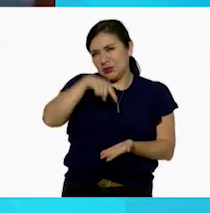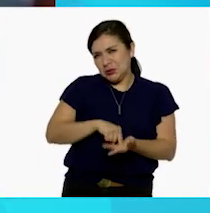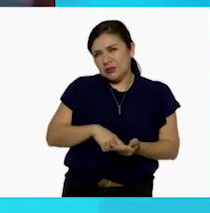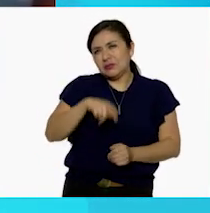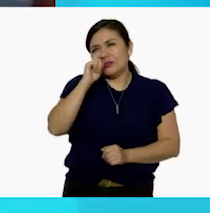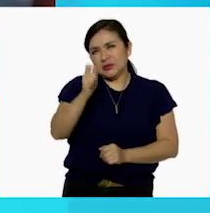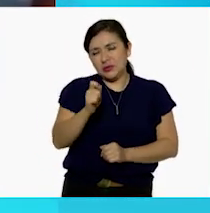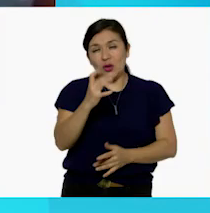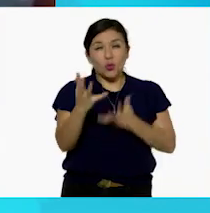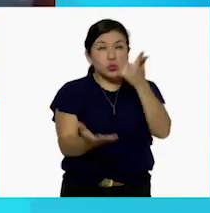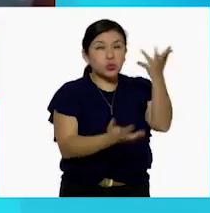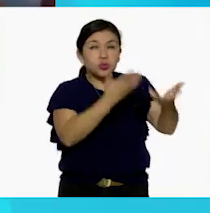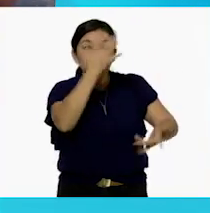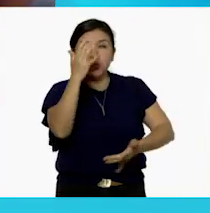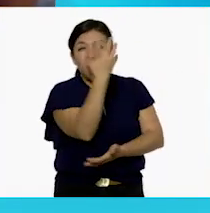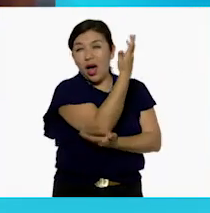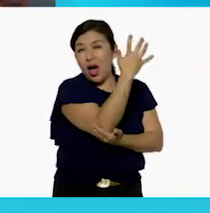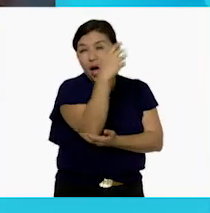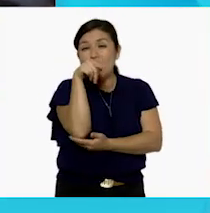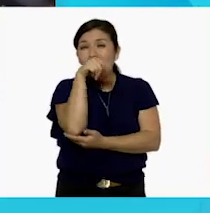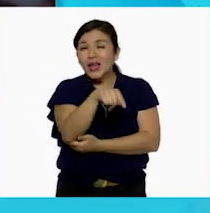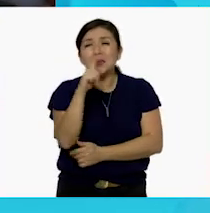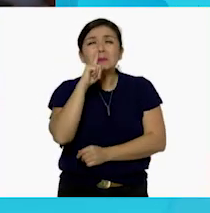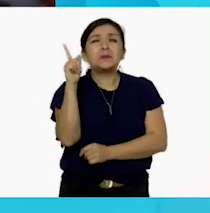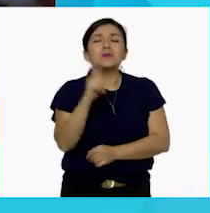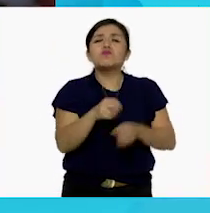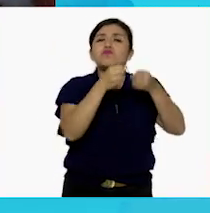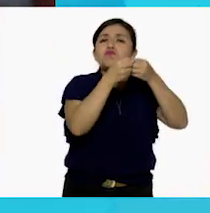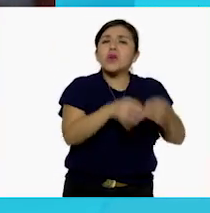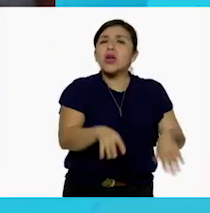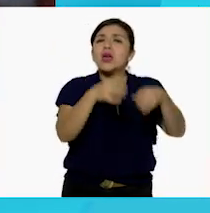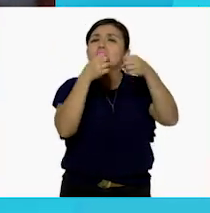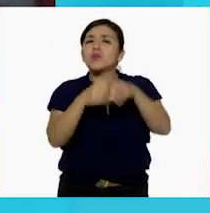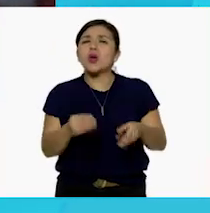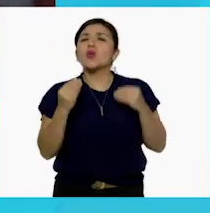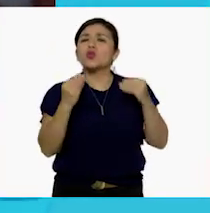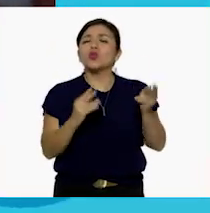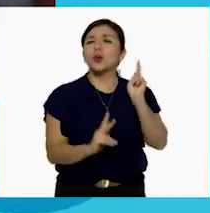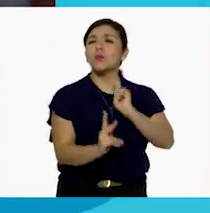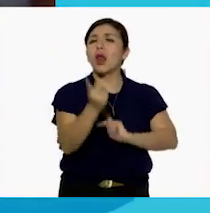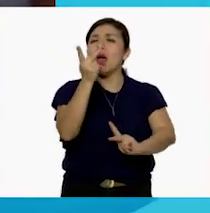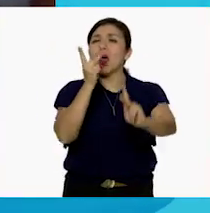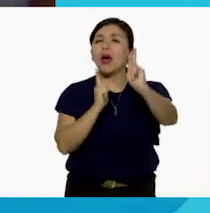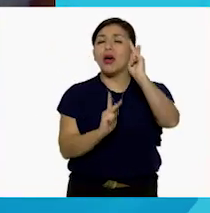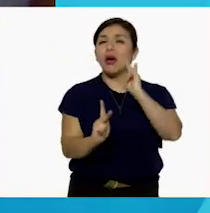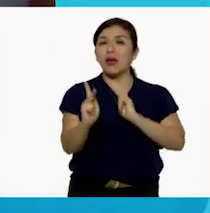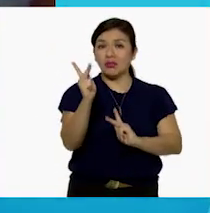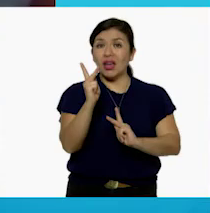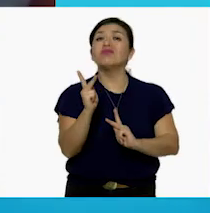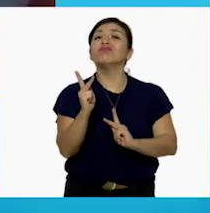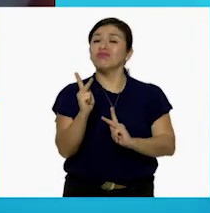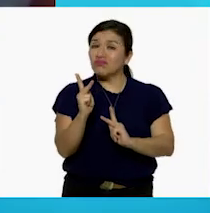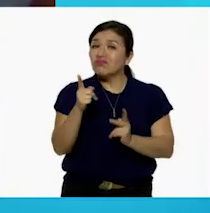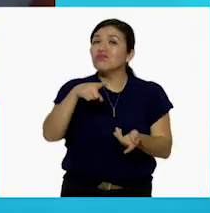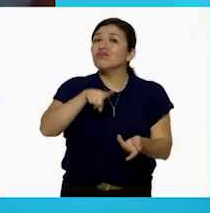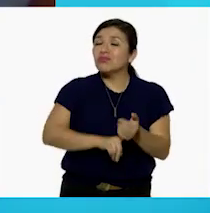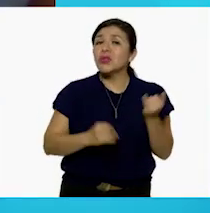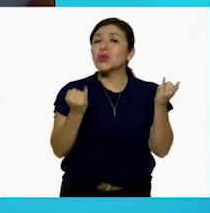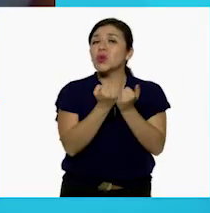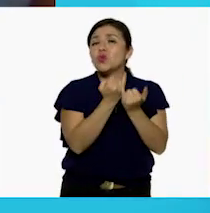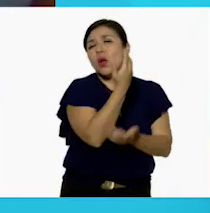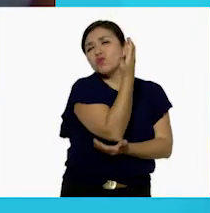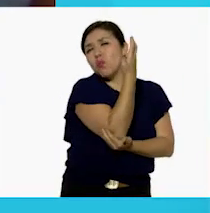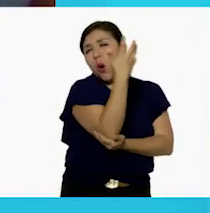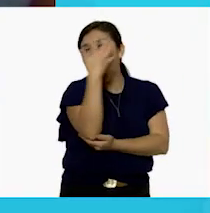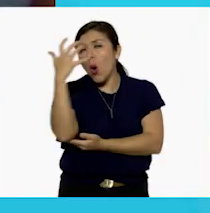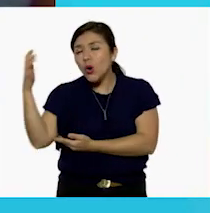que los incendios forestales han hecho que se pierdan muchas plantas, incluso bosques y